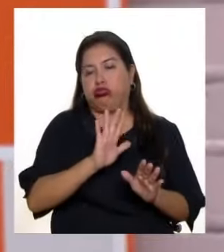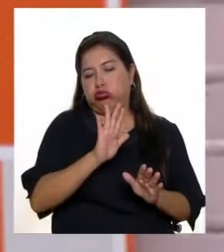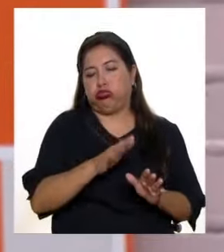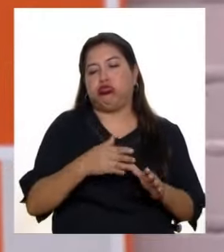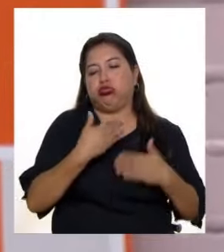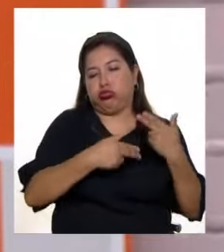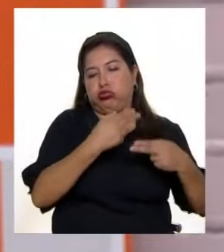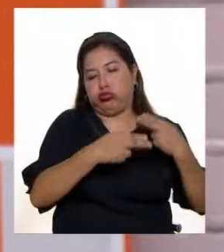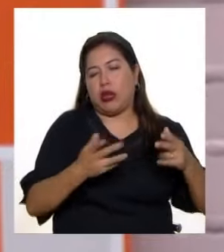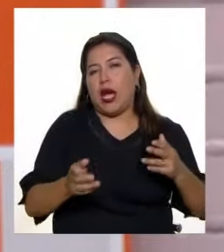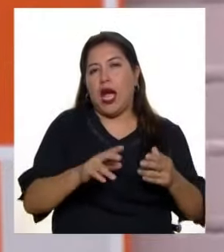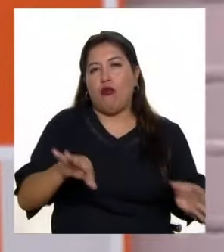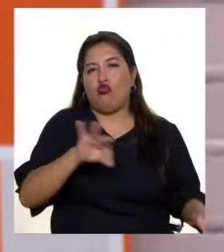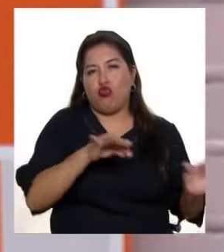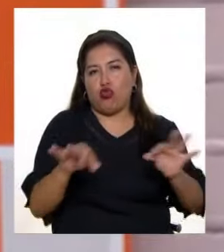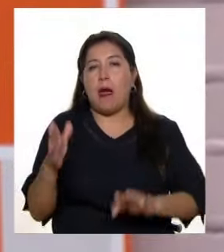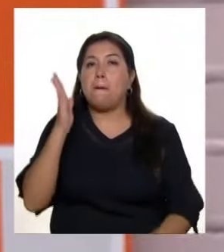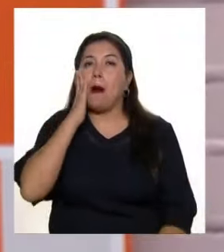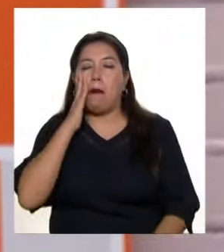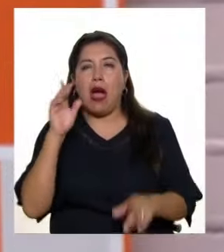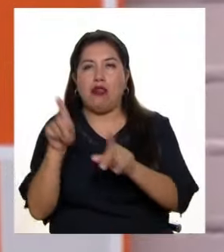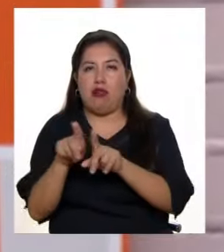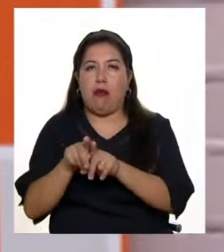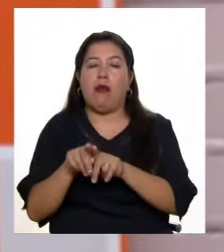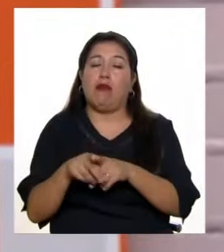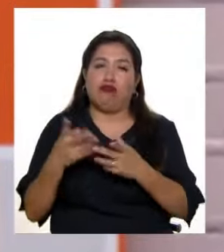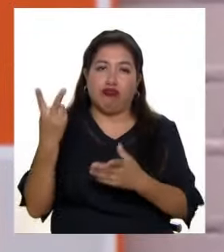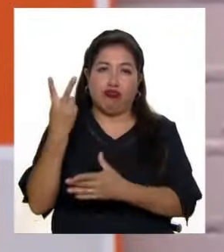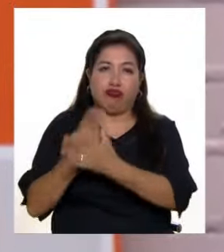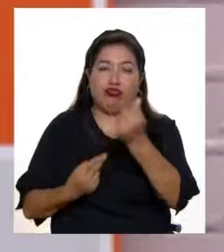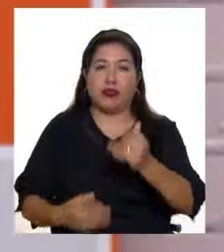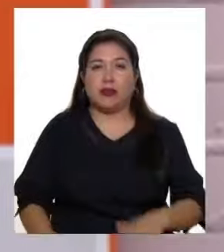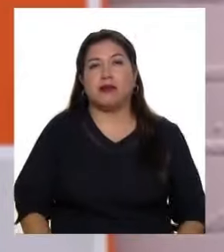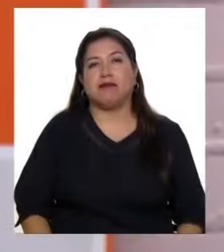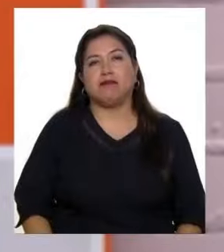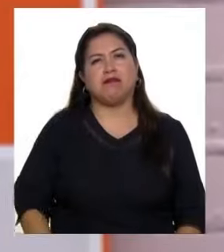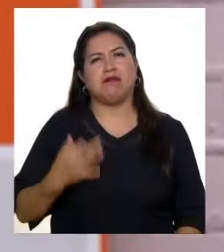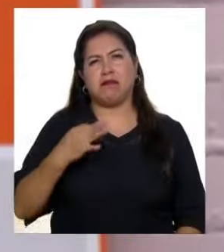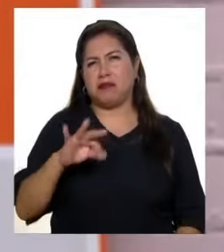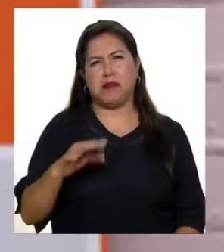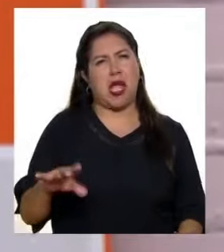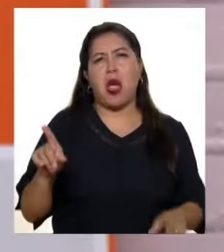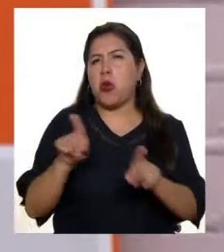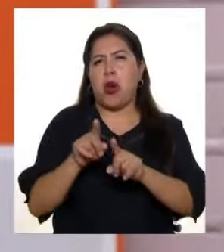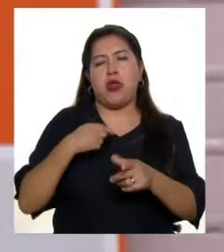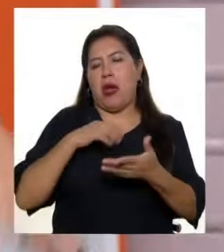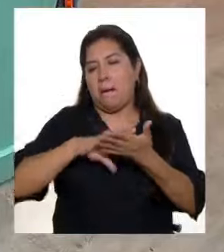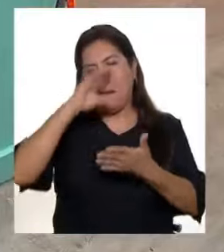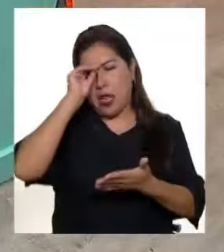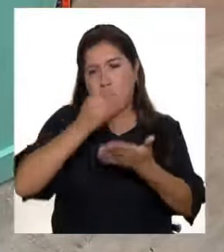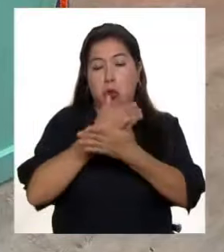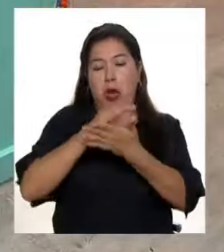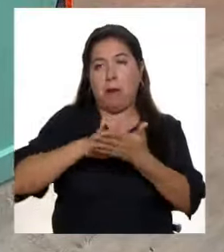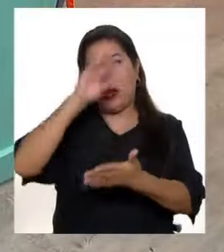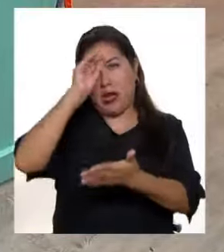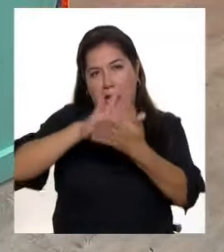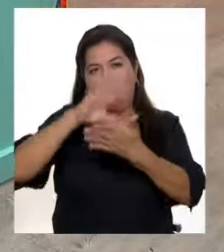folclorista y mi madre también. ¿Y tu madre también? Gloria Ramos, sí. Folcloristas los dos. Pero siempre en la vida se aprende. Nosotros acá también. Claro, uno nunca. Piso,